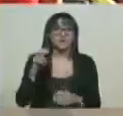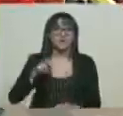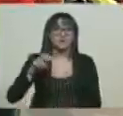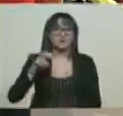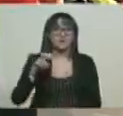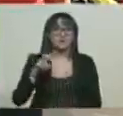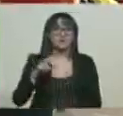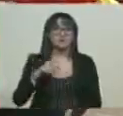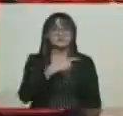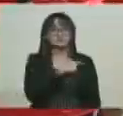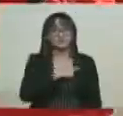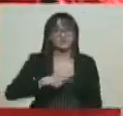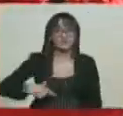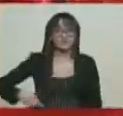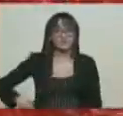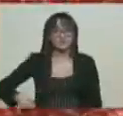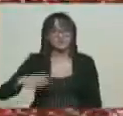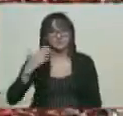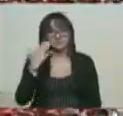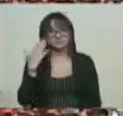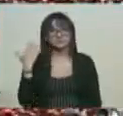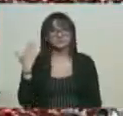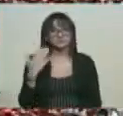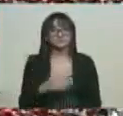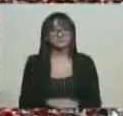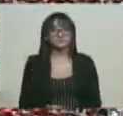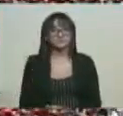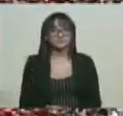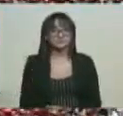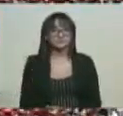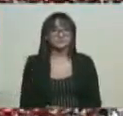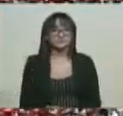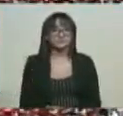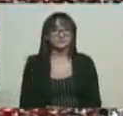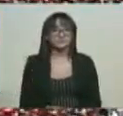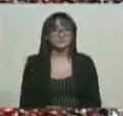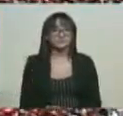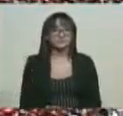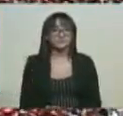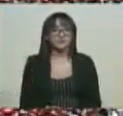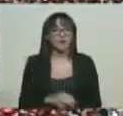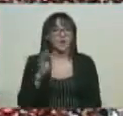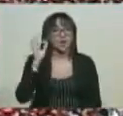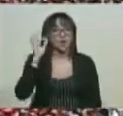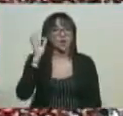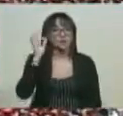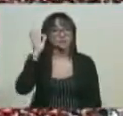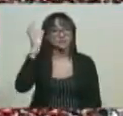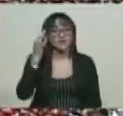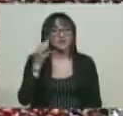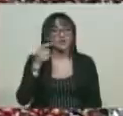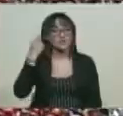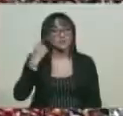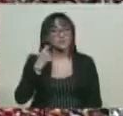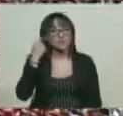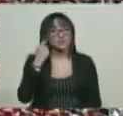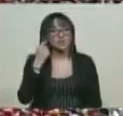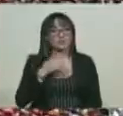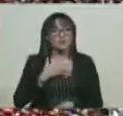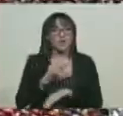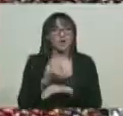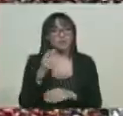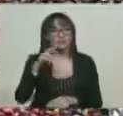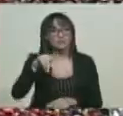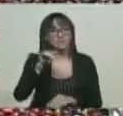las candidatas y los candidatos al Consejo Legislativo de Monagas para que ustedes los